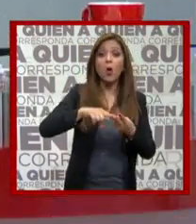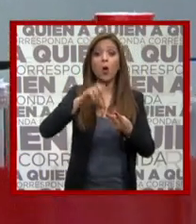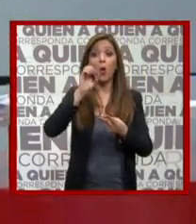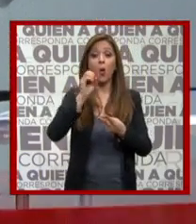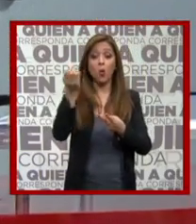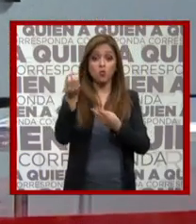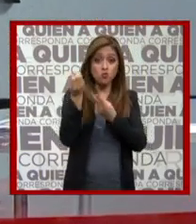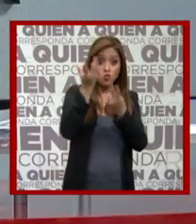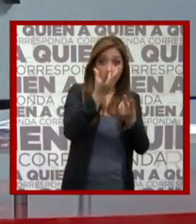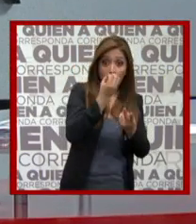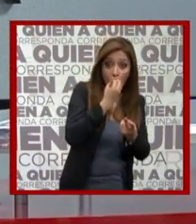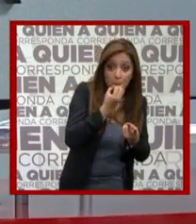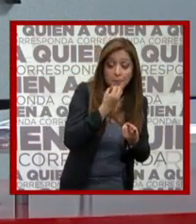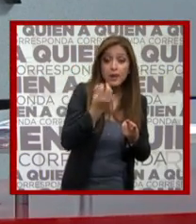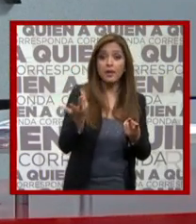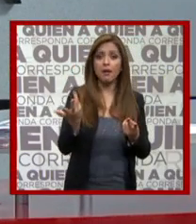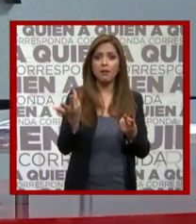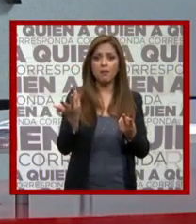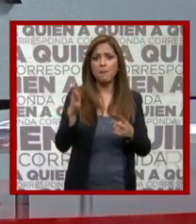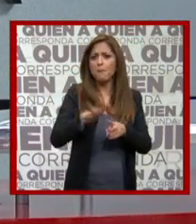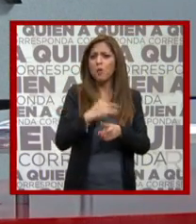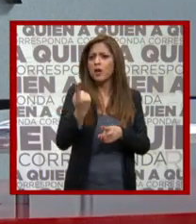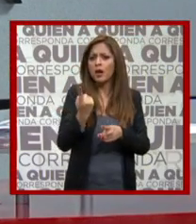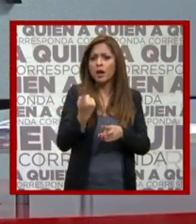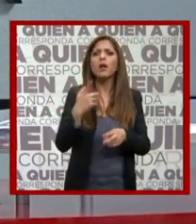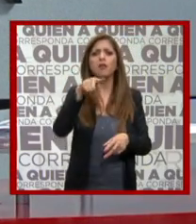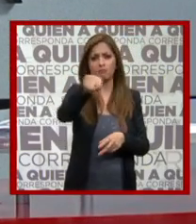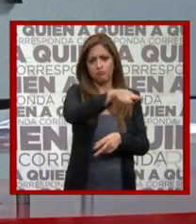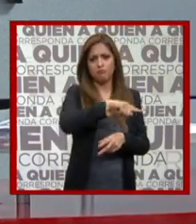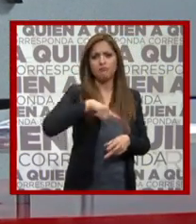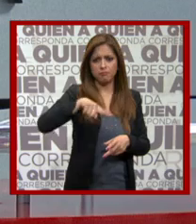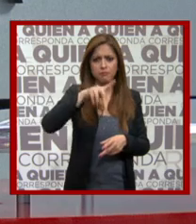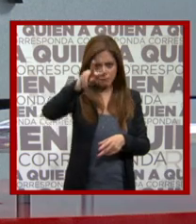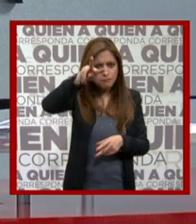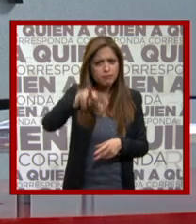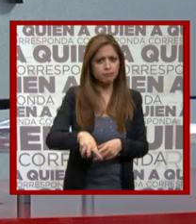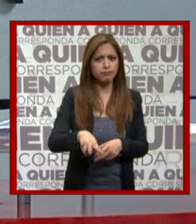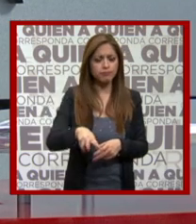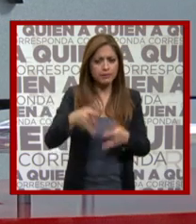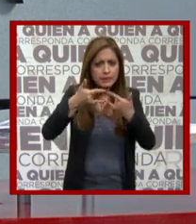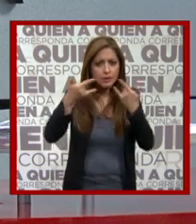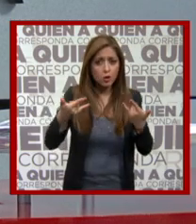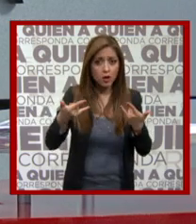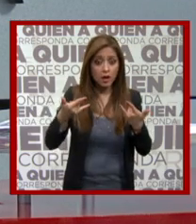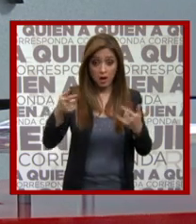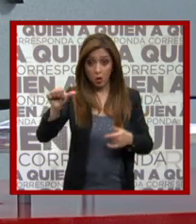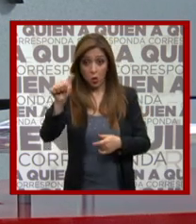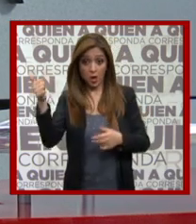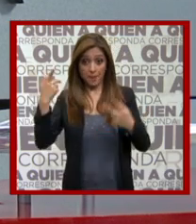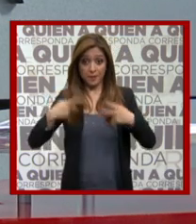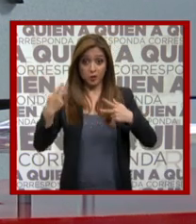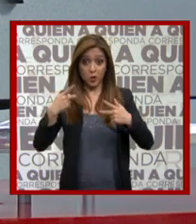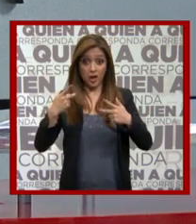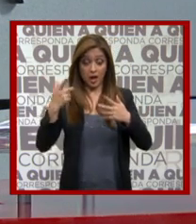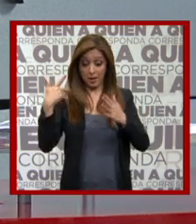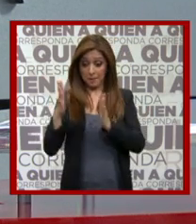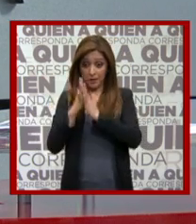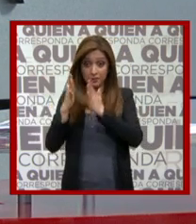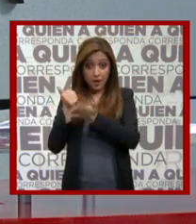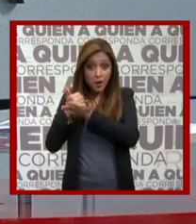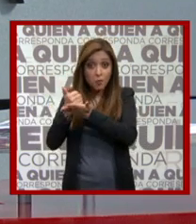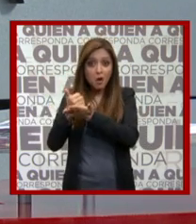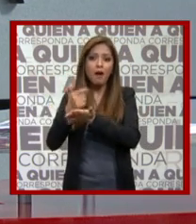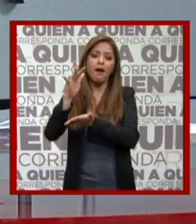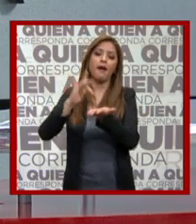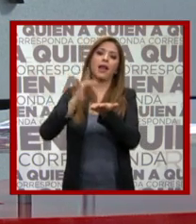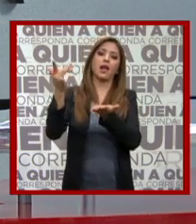donar la comida, si hay alguien... ¡Ey! Todas las historias son reales. Y a quienes han participado, mil gracias. Y a quienes lo siguen haciendo constantemente,